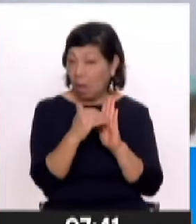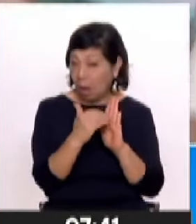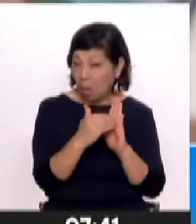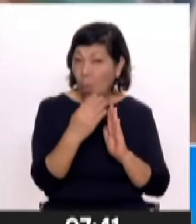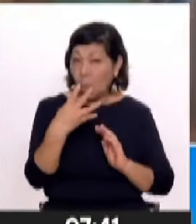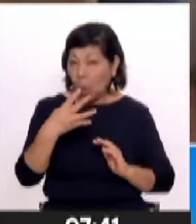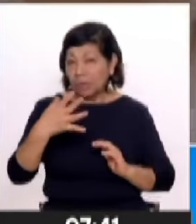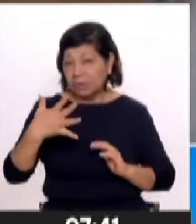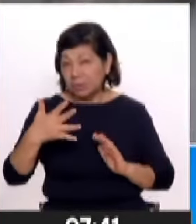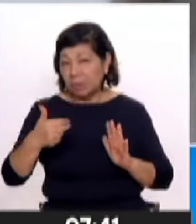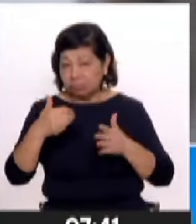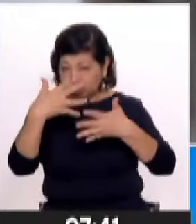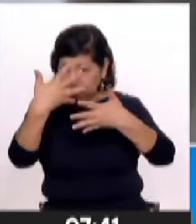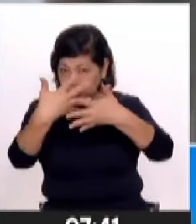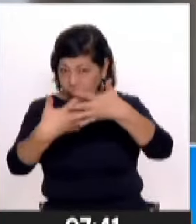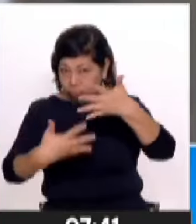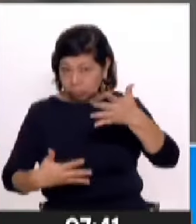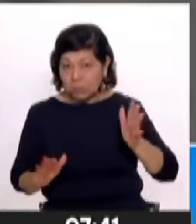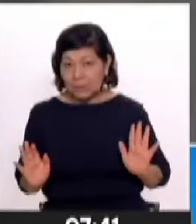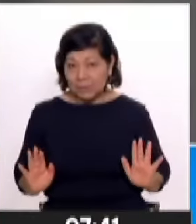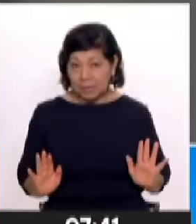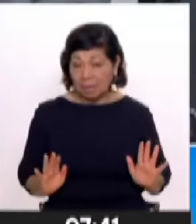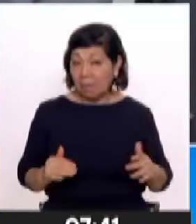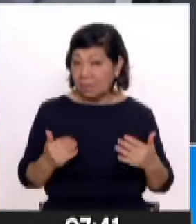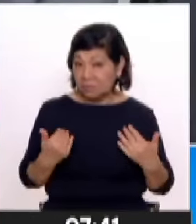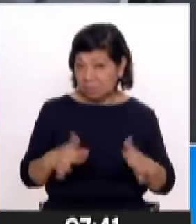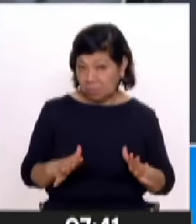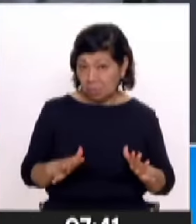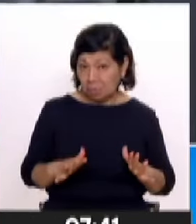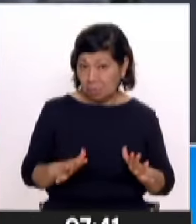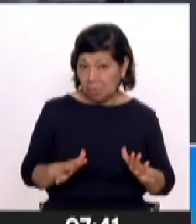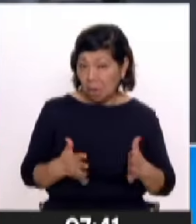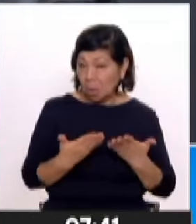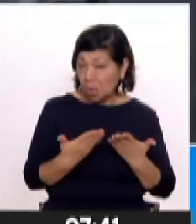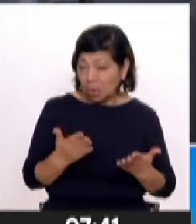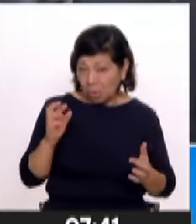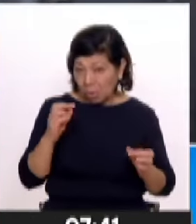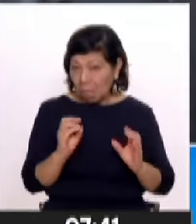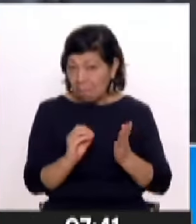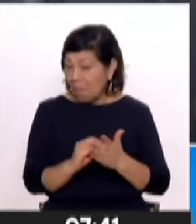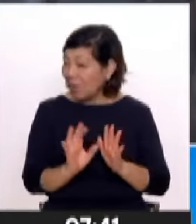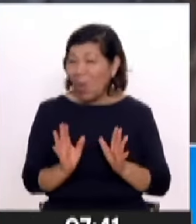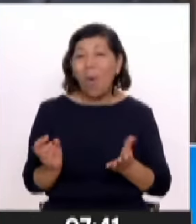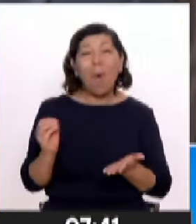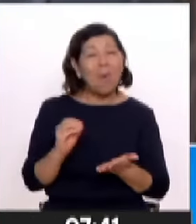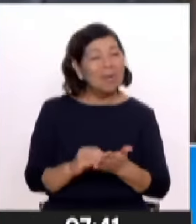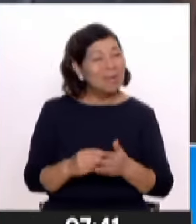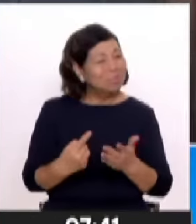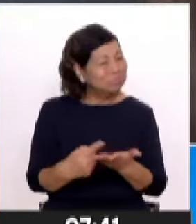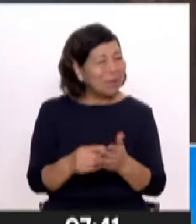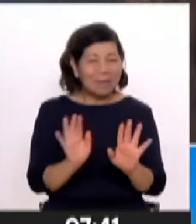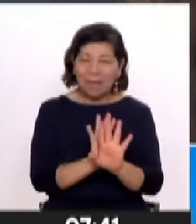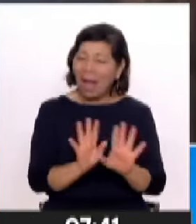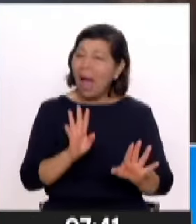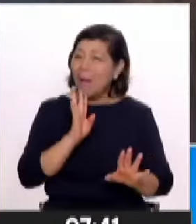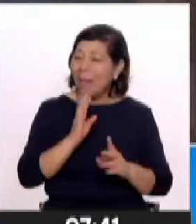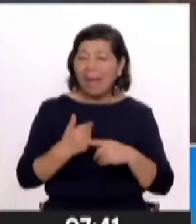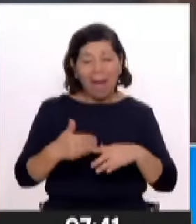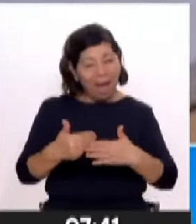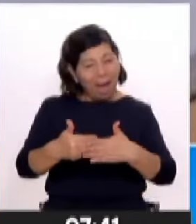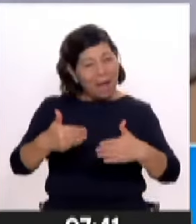el 4, el 5, etcétera, ya hay la calidad de la cosa juzgada, sobre eso no se puede volver a discutir.